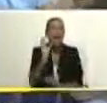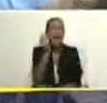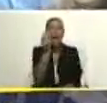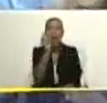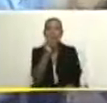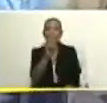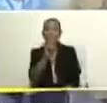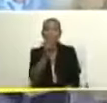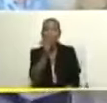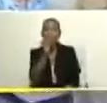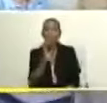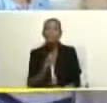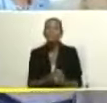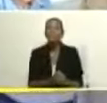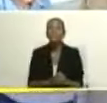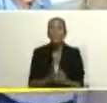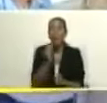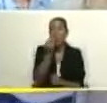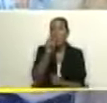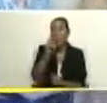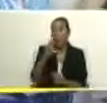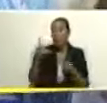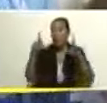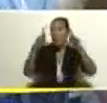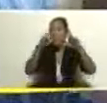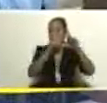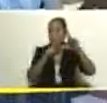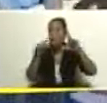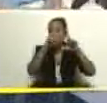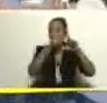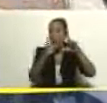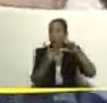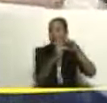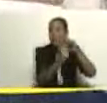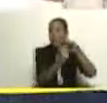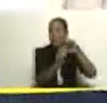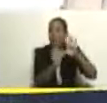que vean el canal de WhatsApp. Además, fíjate,